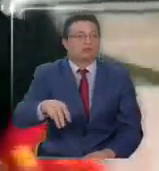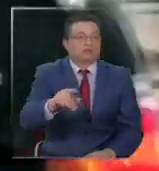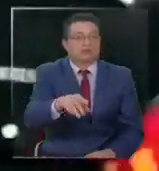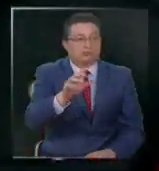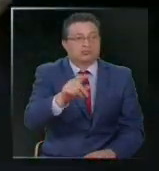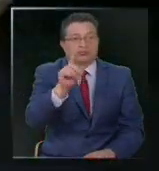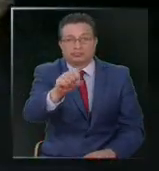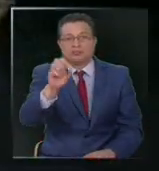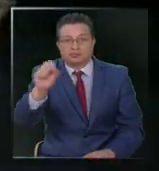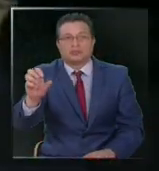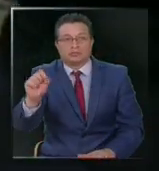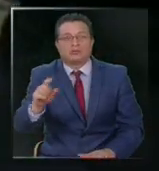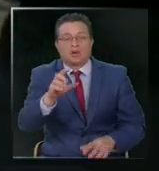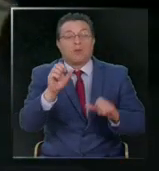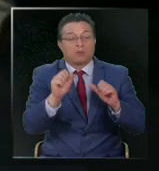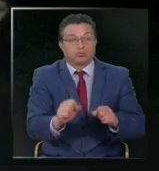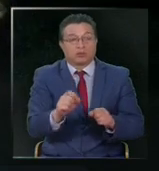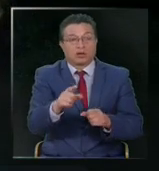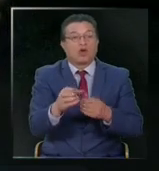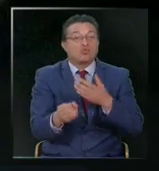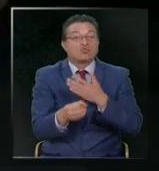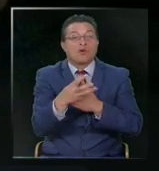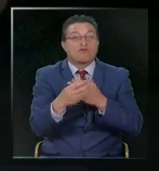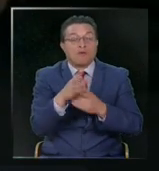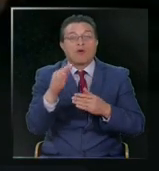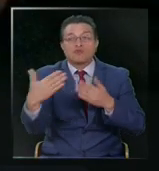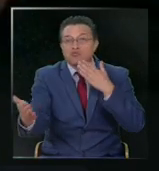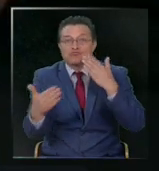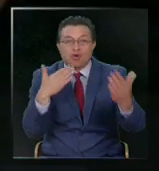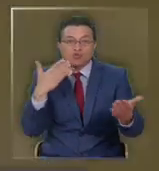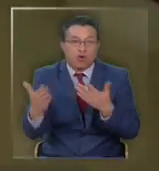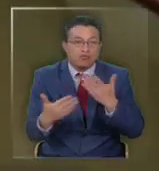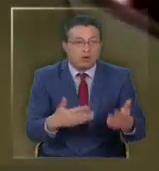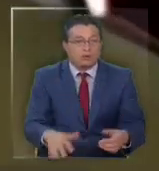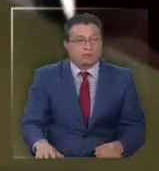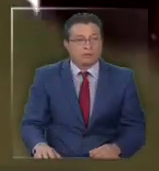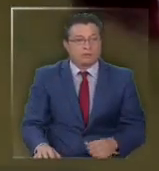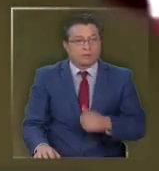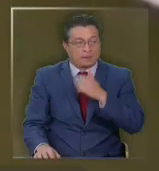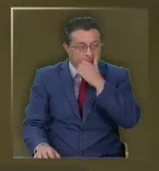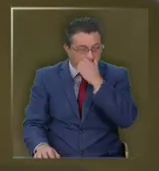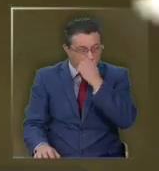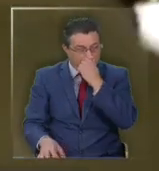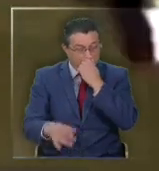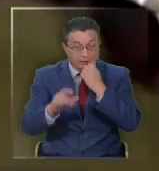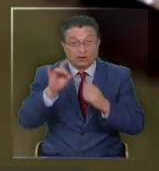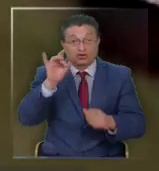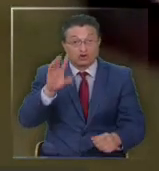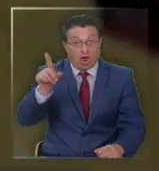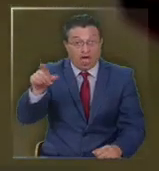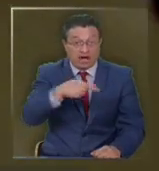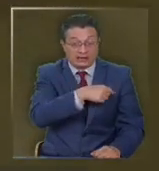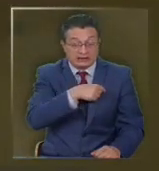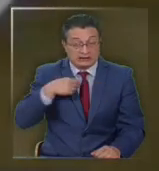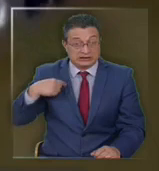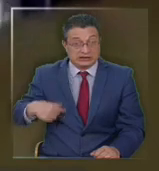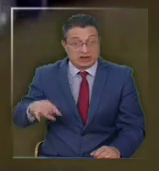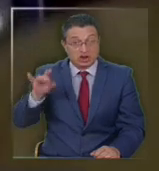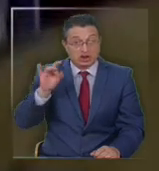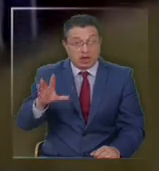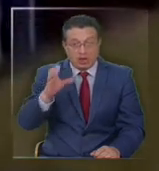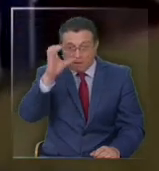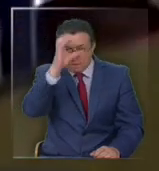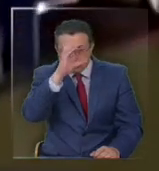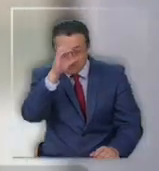e identificar a los posibles nuevos contagios. Pero no solo China refinó su capacidad